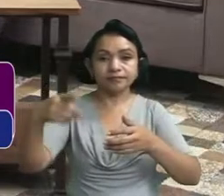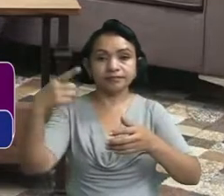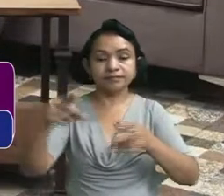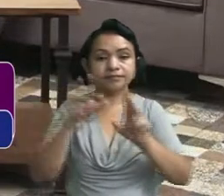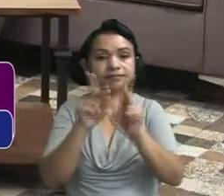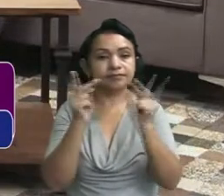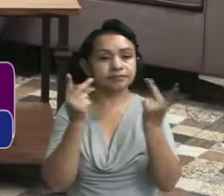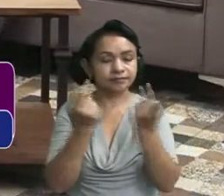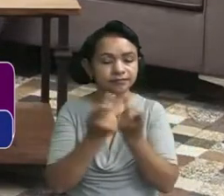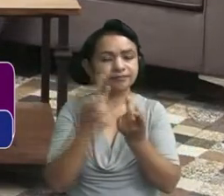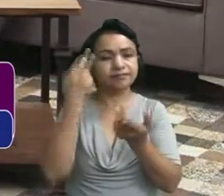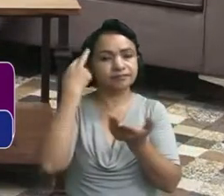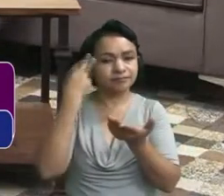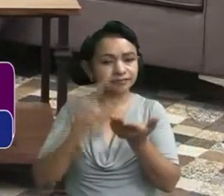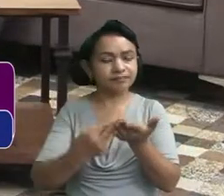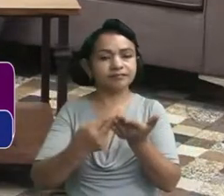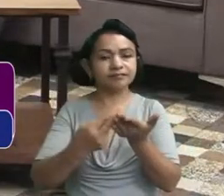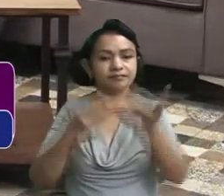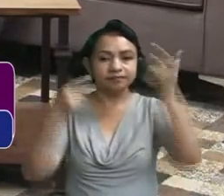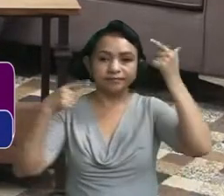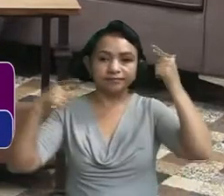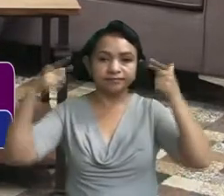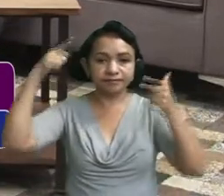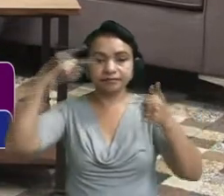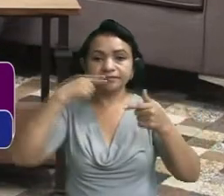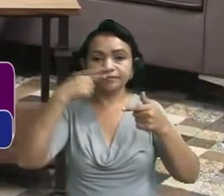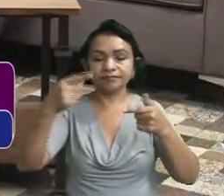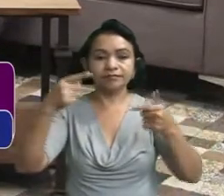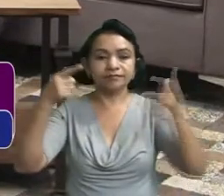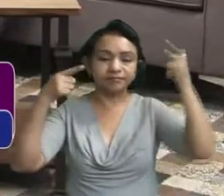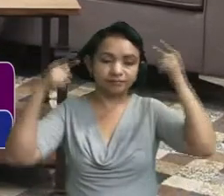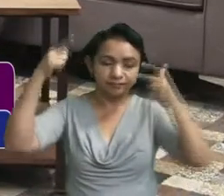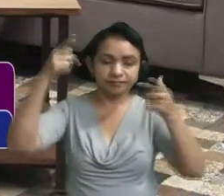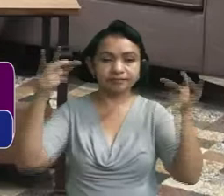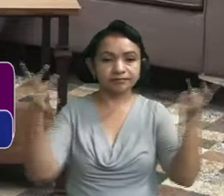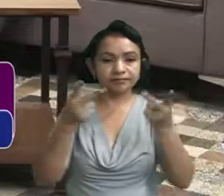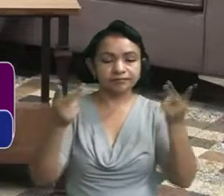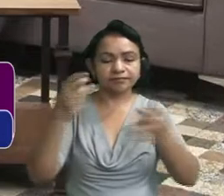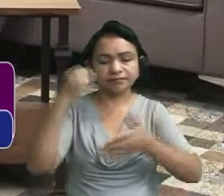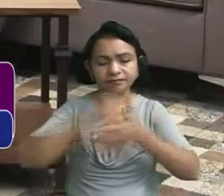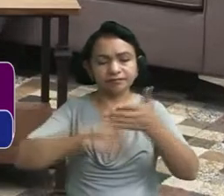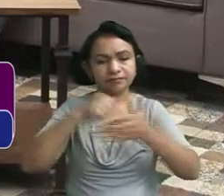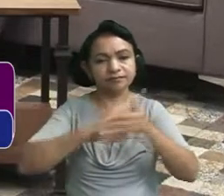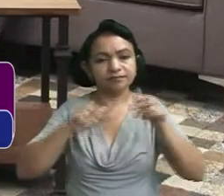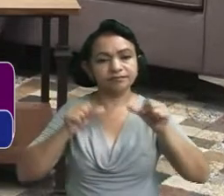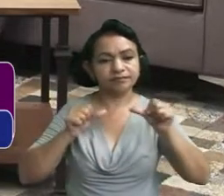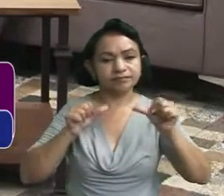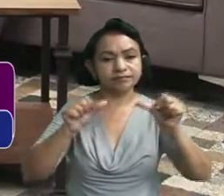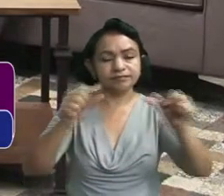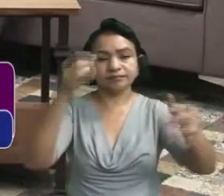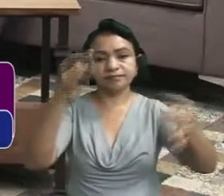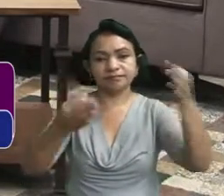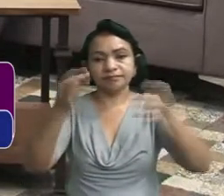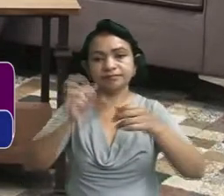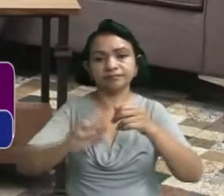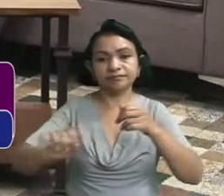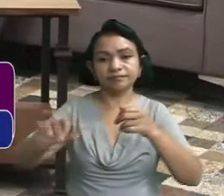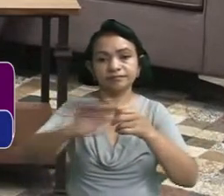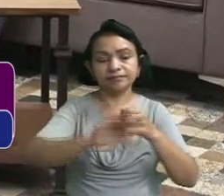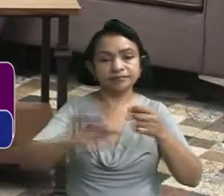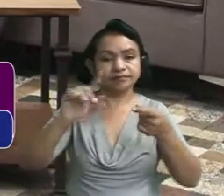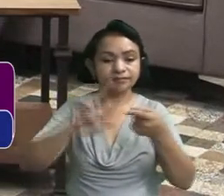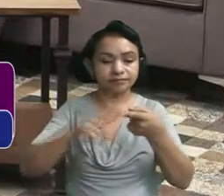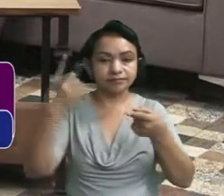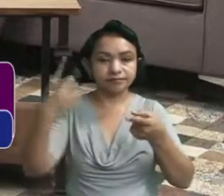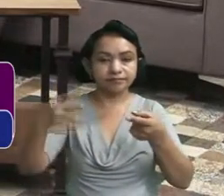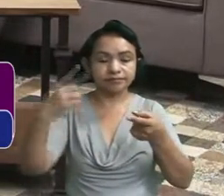están vigentes y por eso recordamos a Sandino. Y por eso decimos, Sandino vive, la lucha sigue, porque precisamente esos ideales de justicia social, de soberanía,